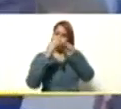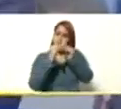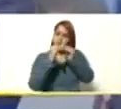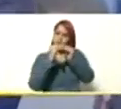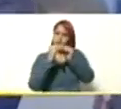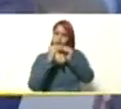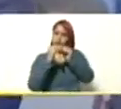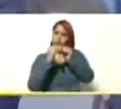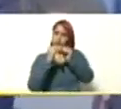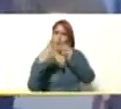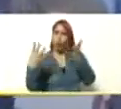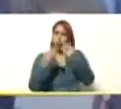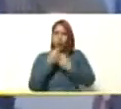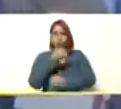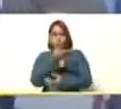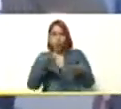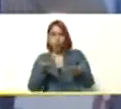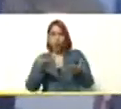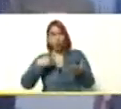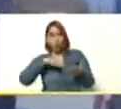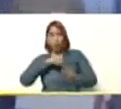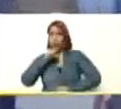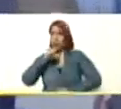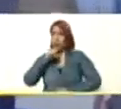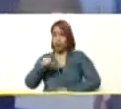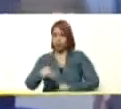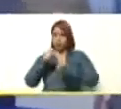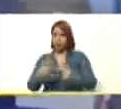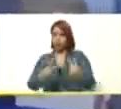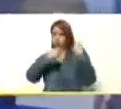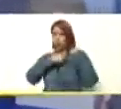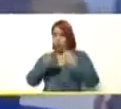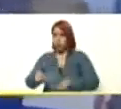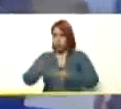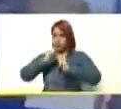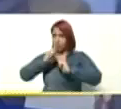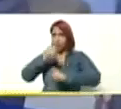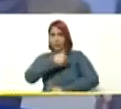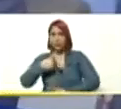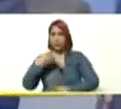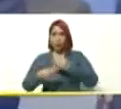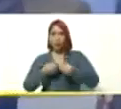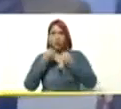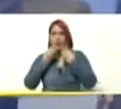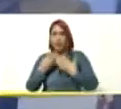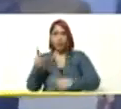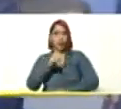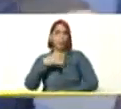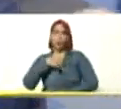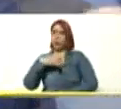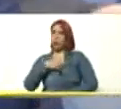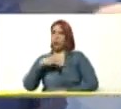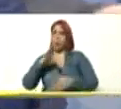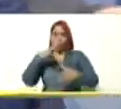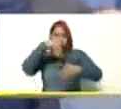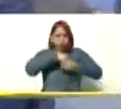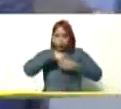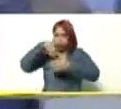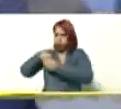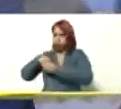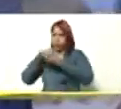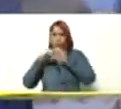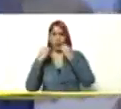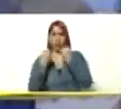Si quienes quedamos electos, quienes el pueblo nos dio la responsabilidad, lo queremos hacer bien, no nos podemos encerrar en las oficinas,